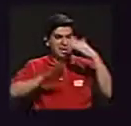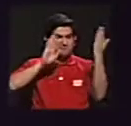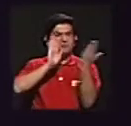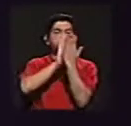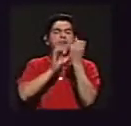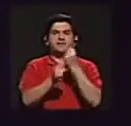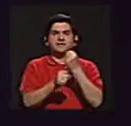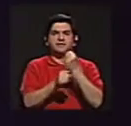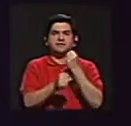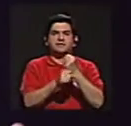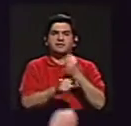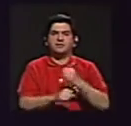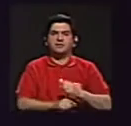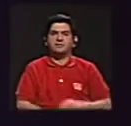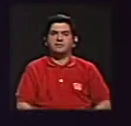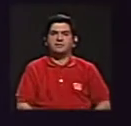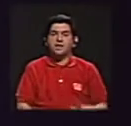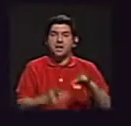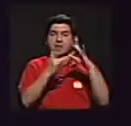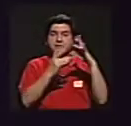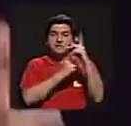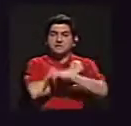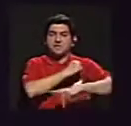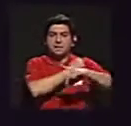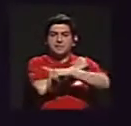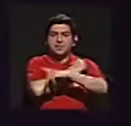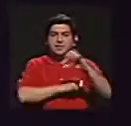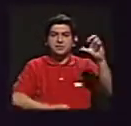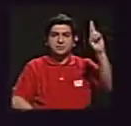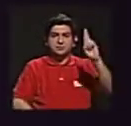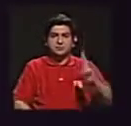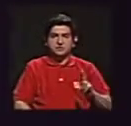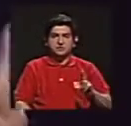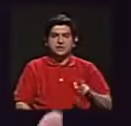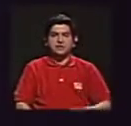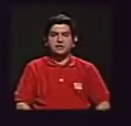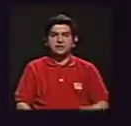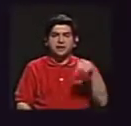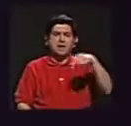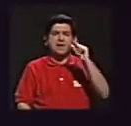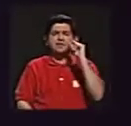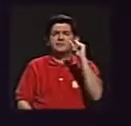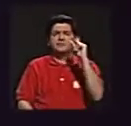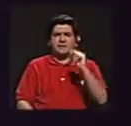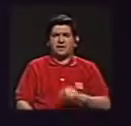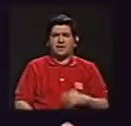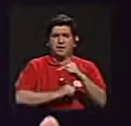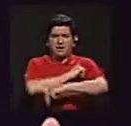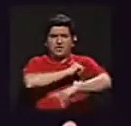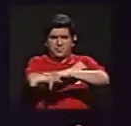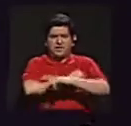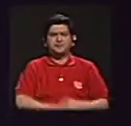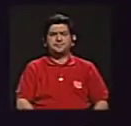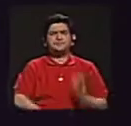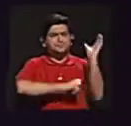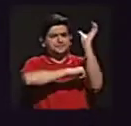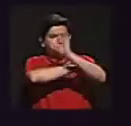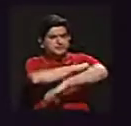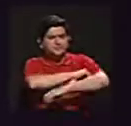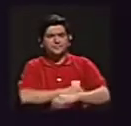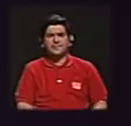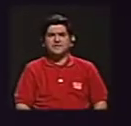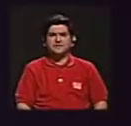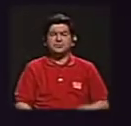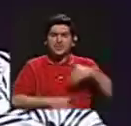nuestro trabajo. Sobre todo en un país como Costa Rica, en donde, como es tan pequeño, la censura se